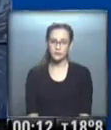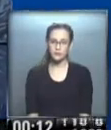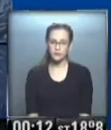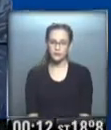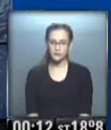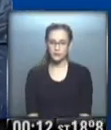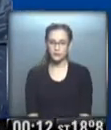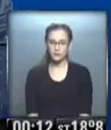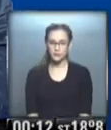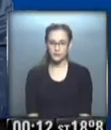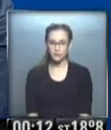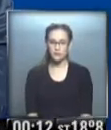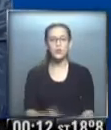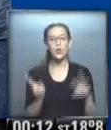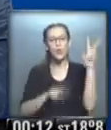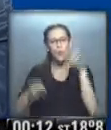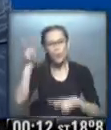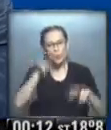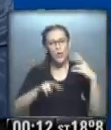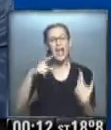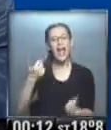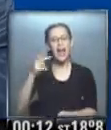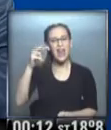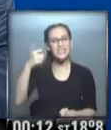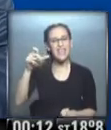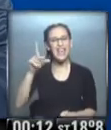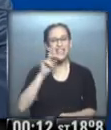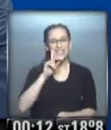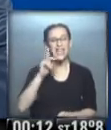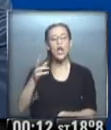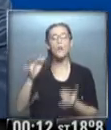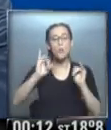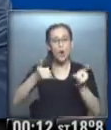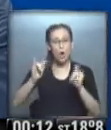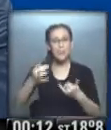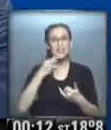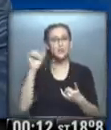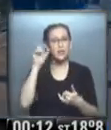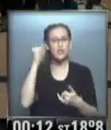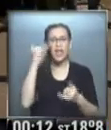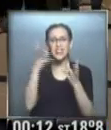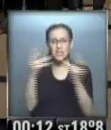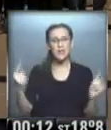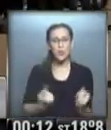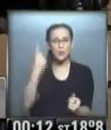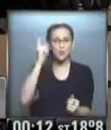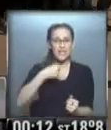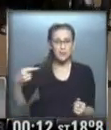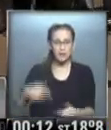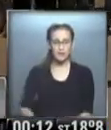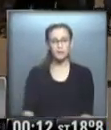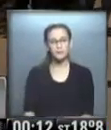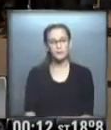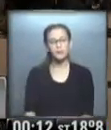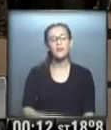Continúa la búsqueda de Araceli Ramos, la joven de 19 años que desapareció hace ya una semana. El fiscal de la